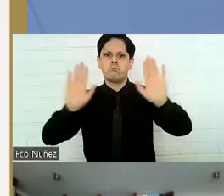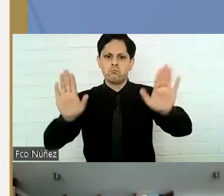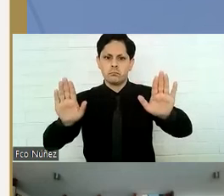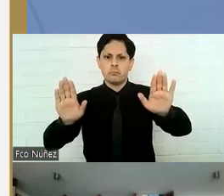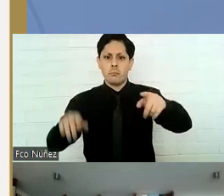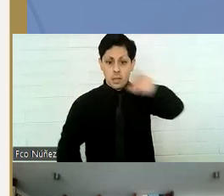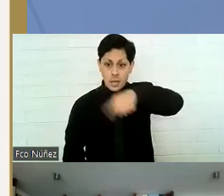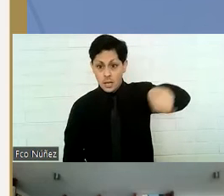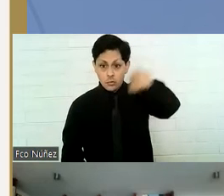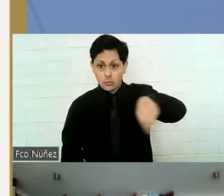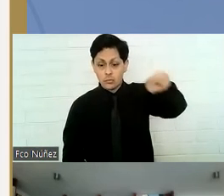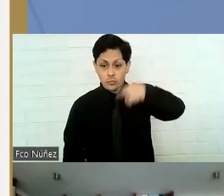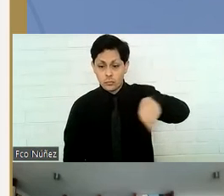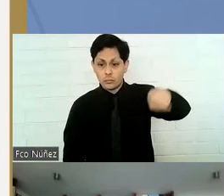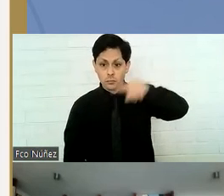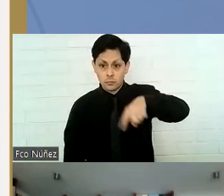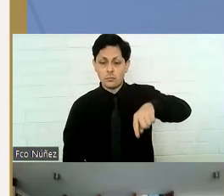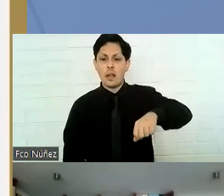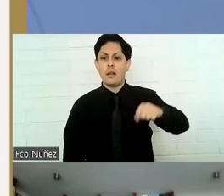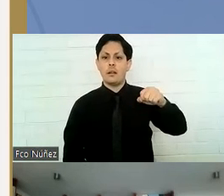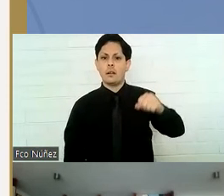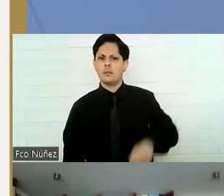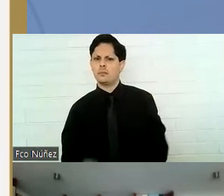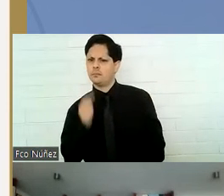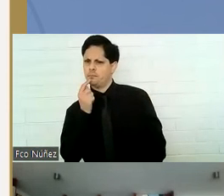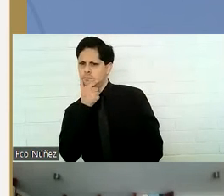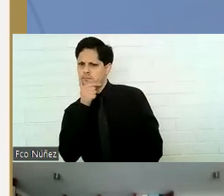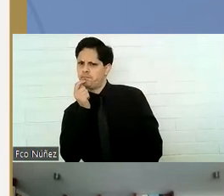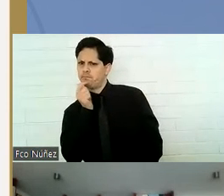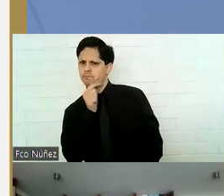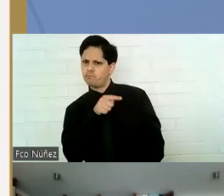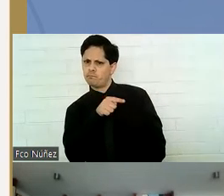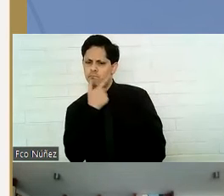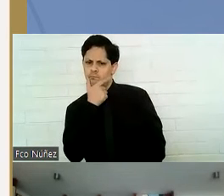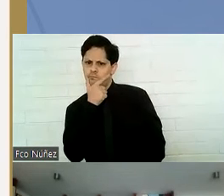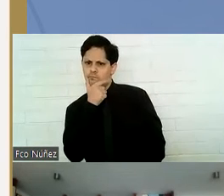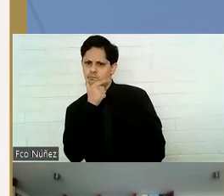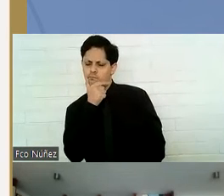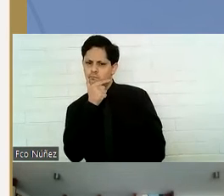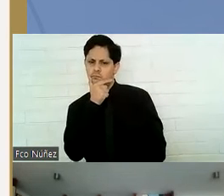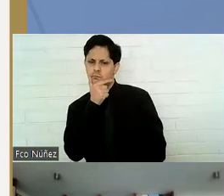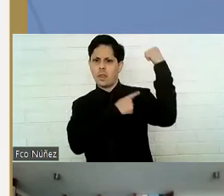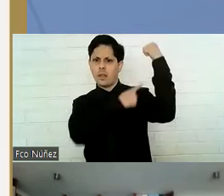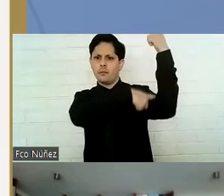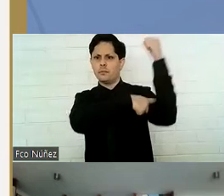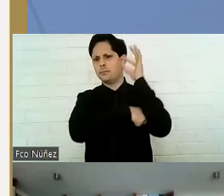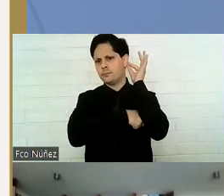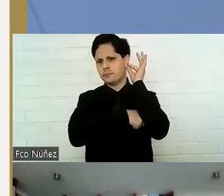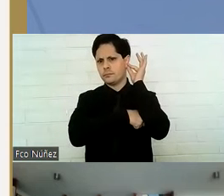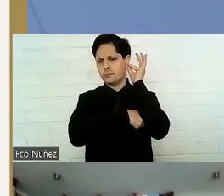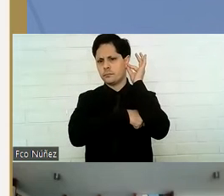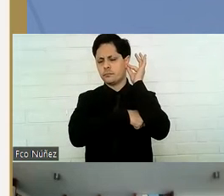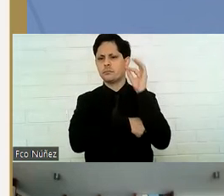hasta los movimientos como el feminismo y el indigenismo, porque se han olvidado de ellos, que son